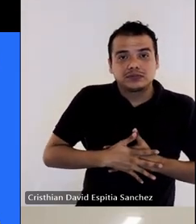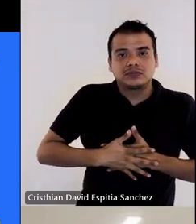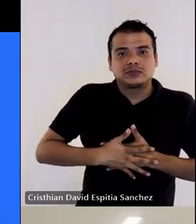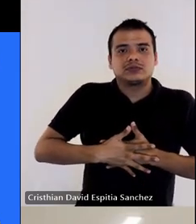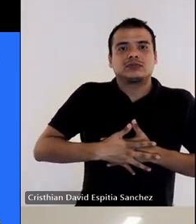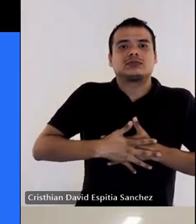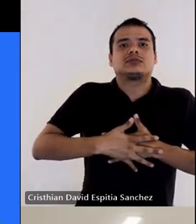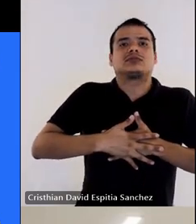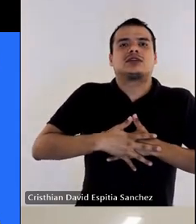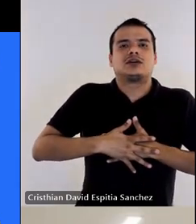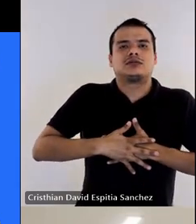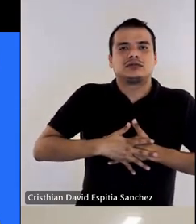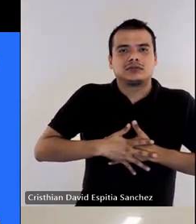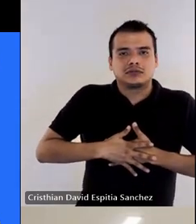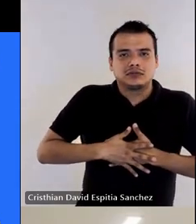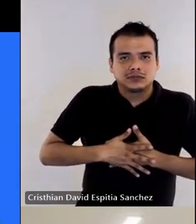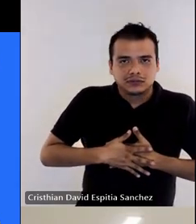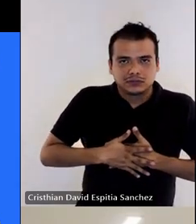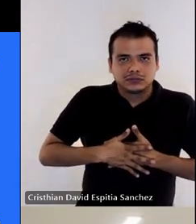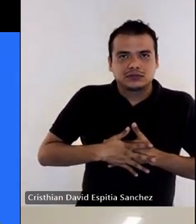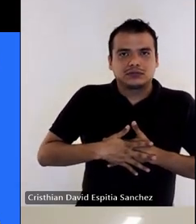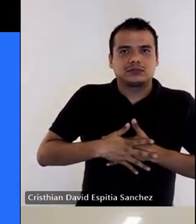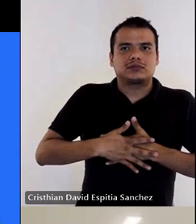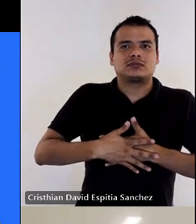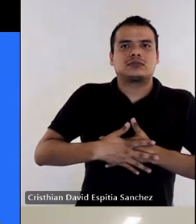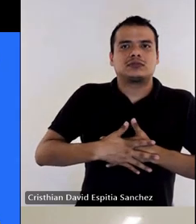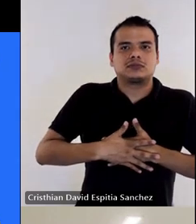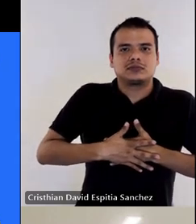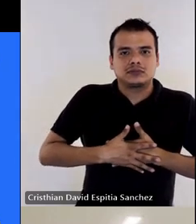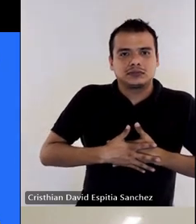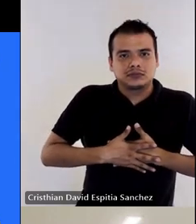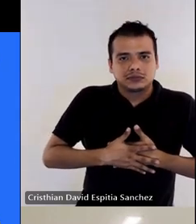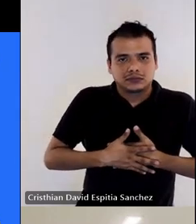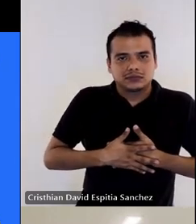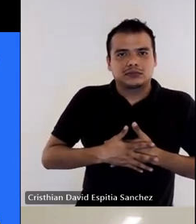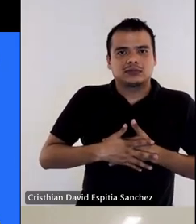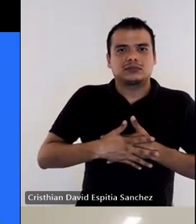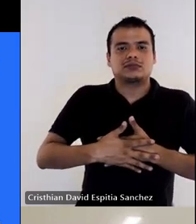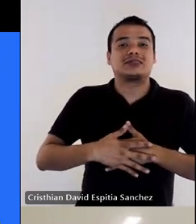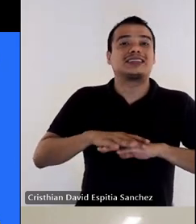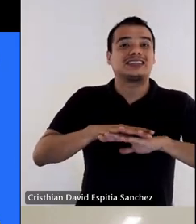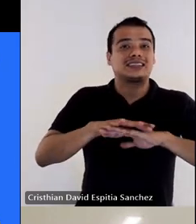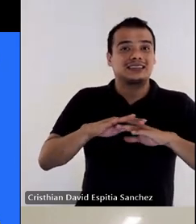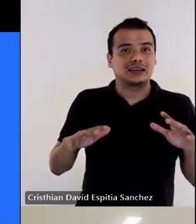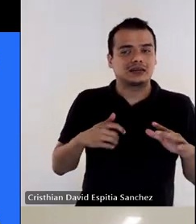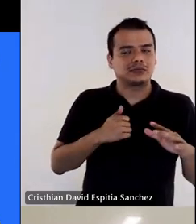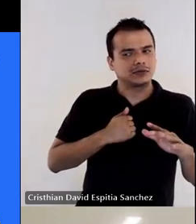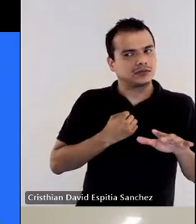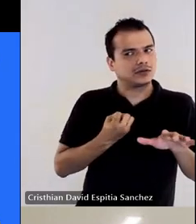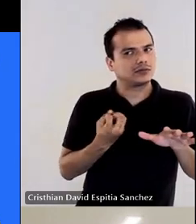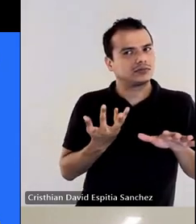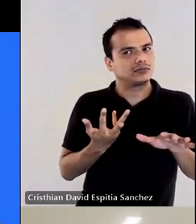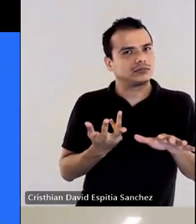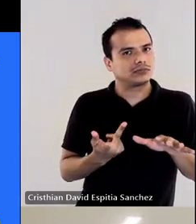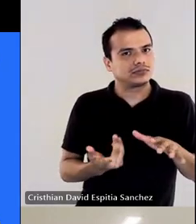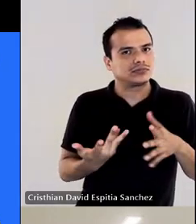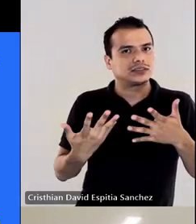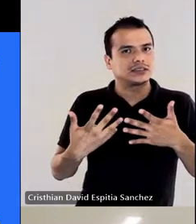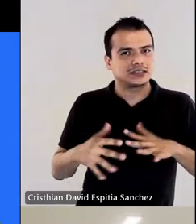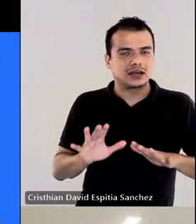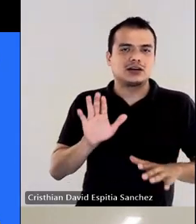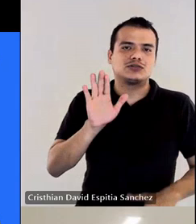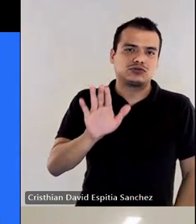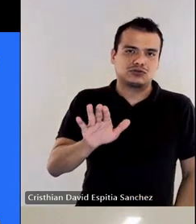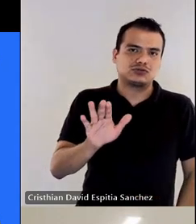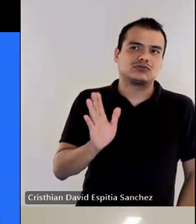superficial. Minimizar las interrupciones, es decir, vamos a hacer un conteo exacto y profundidad, como les decía, 5 centímetros. Pero esto,